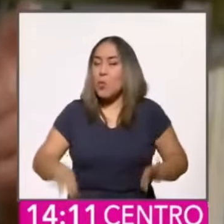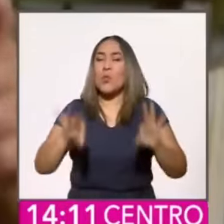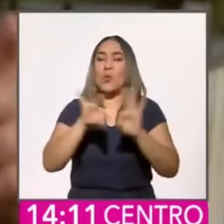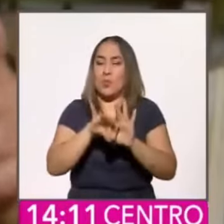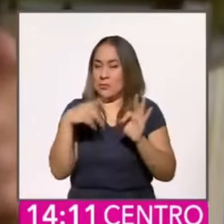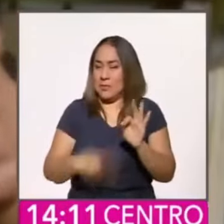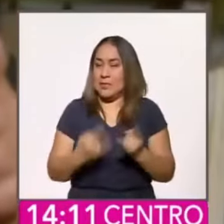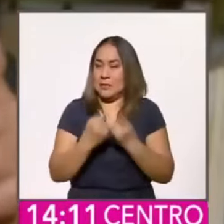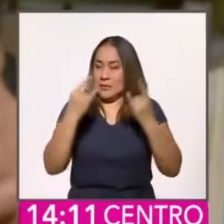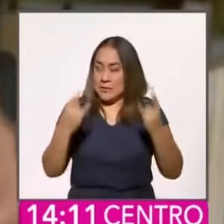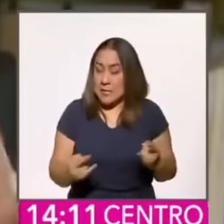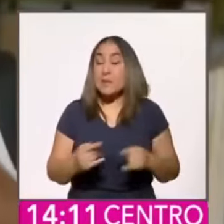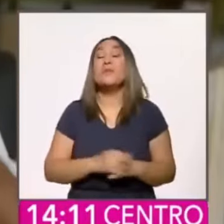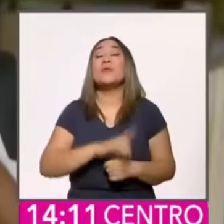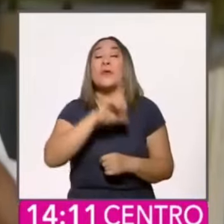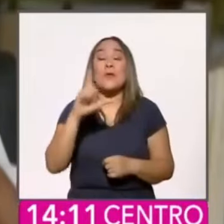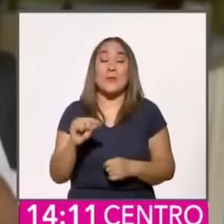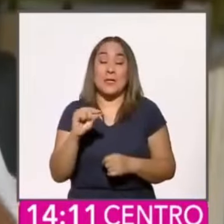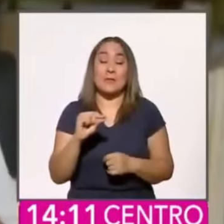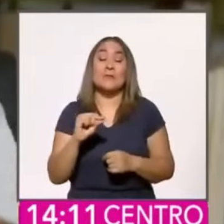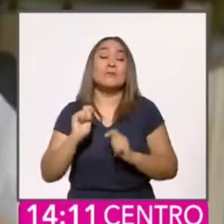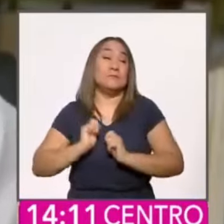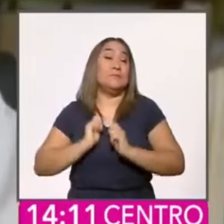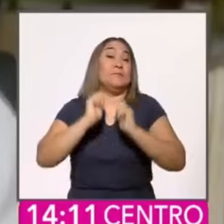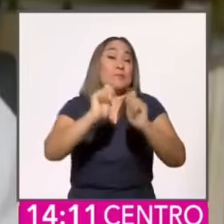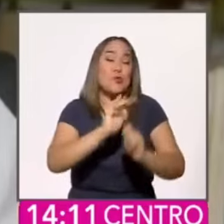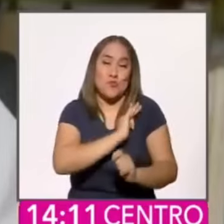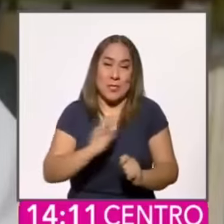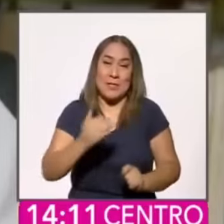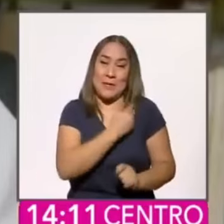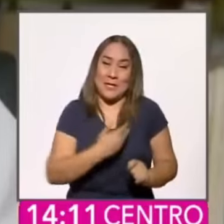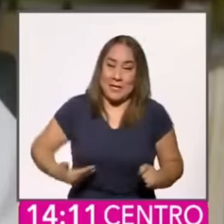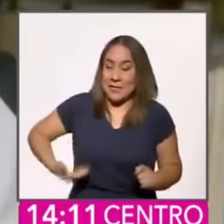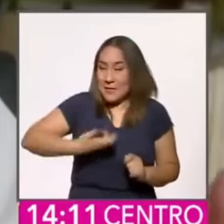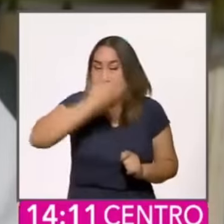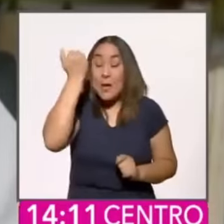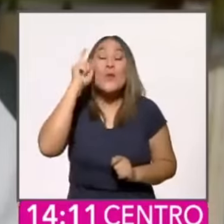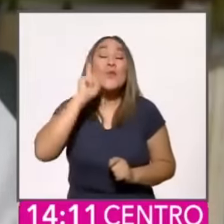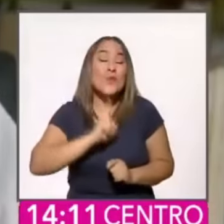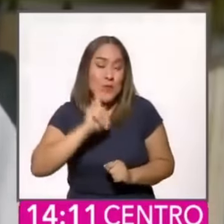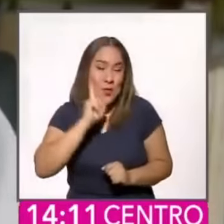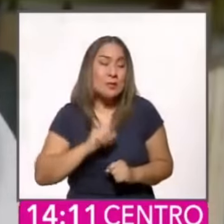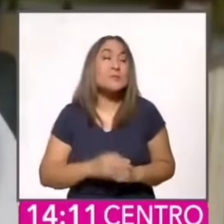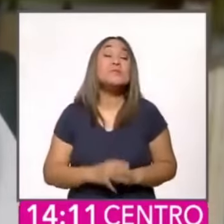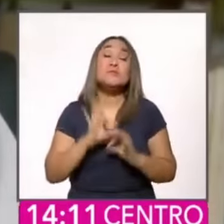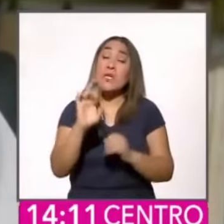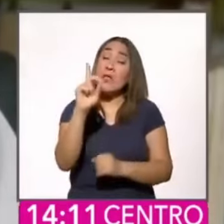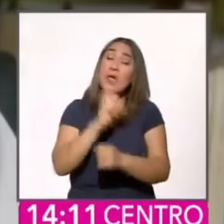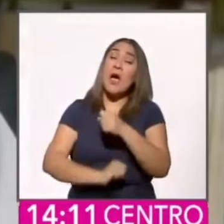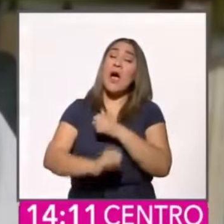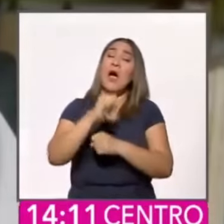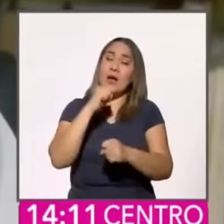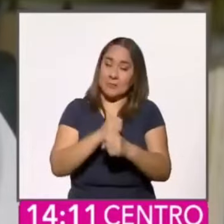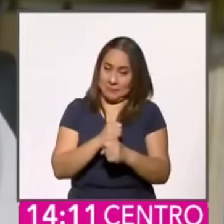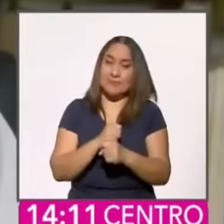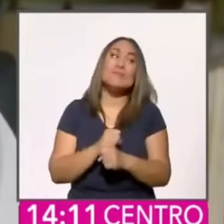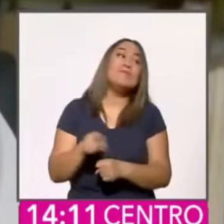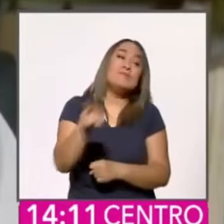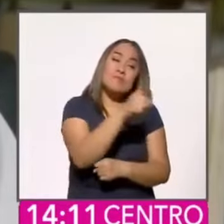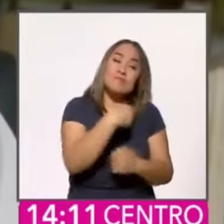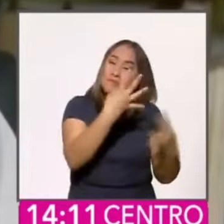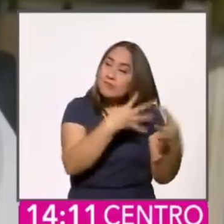de traspasar el poder a una compañera de lucha. Desde hace tres décadas lo tienen en